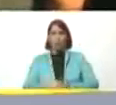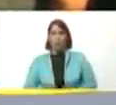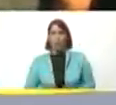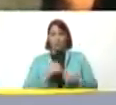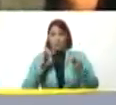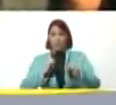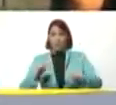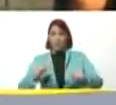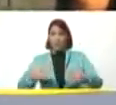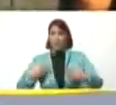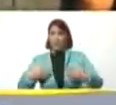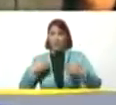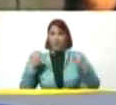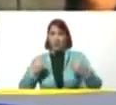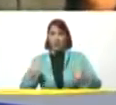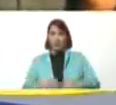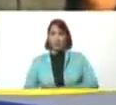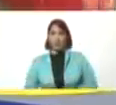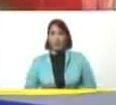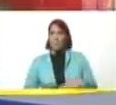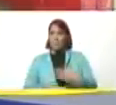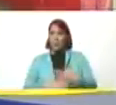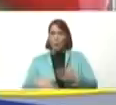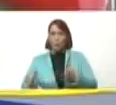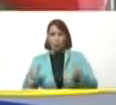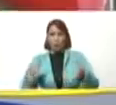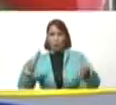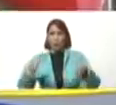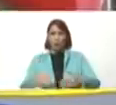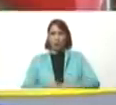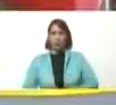feliz. Vamos en el camino.